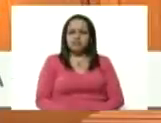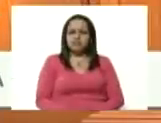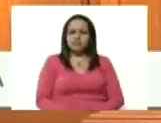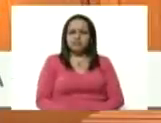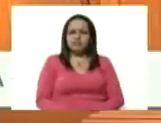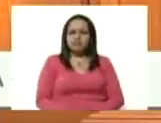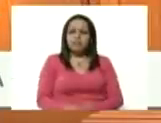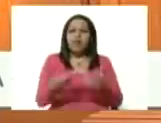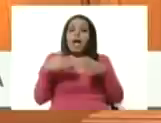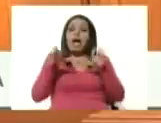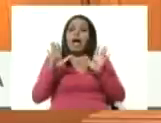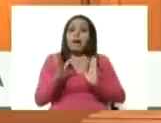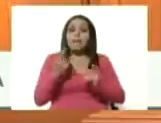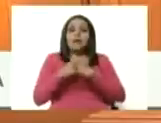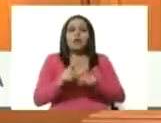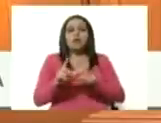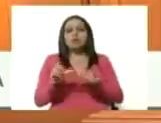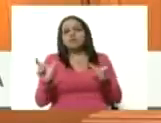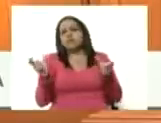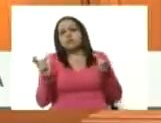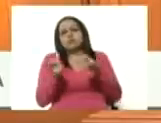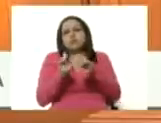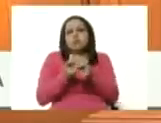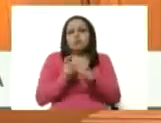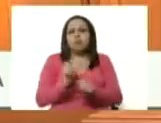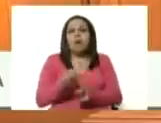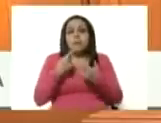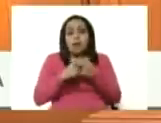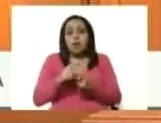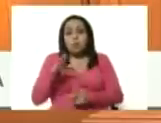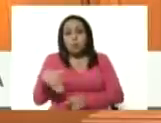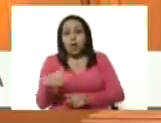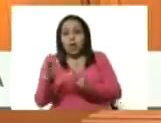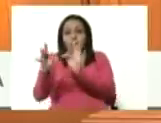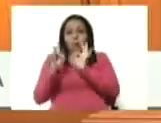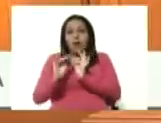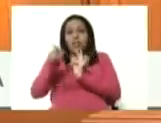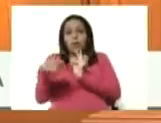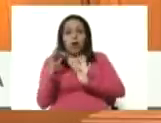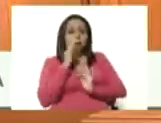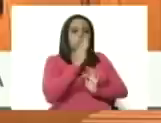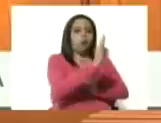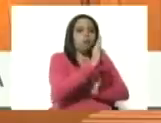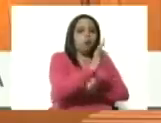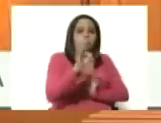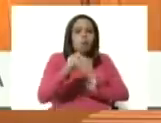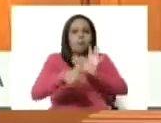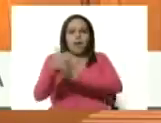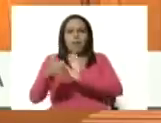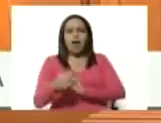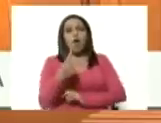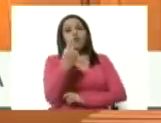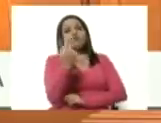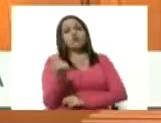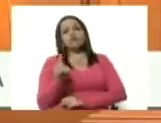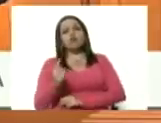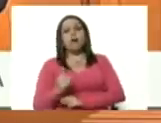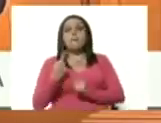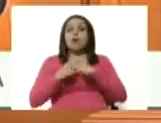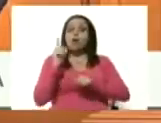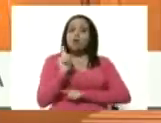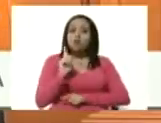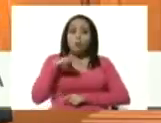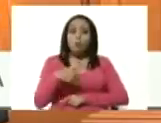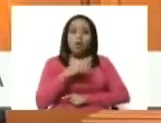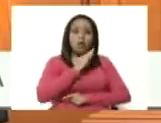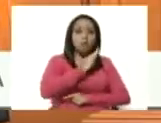Ah, pero es una minoría. Pero es una minoría que puede infectar a la mayoría. No, que es uno solo, pero uno solo puede infectar a